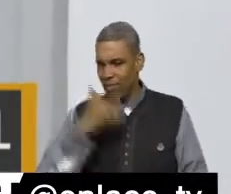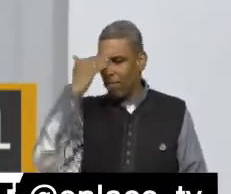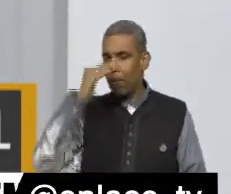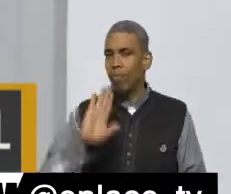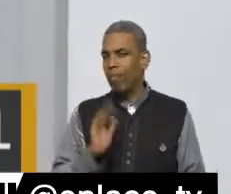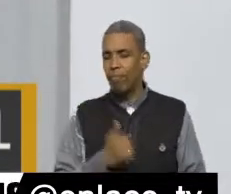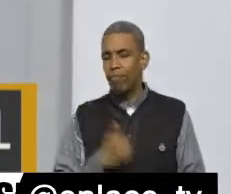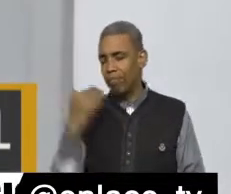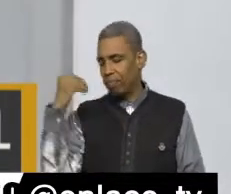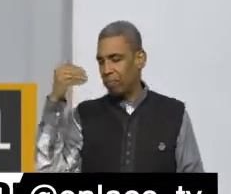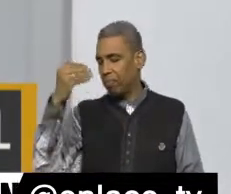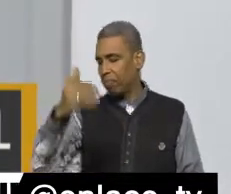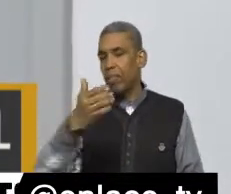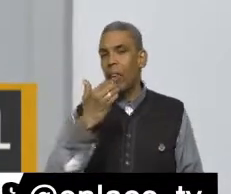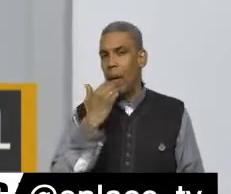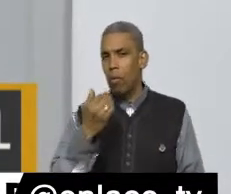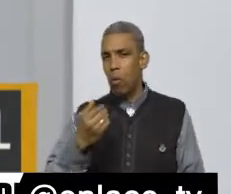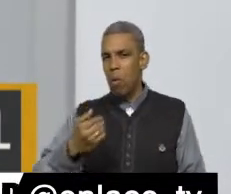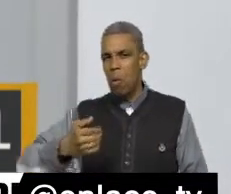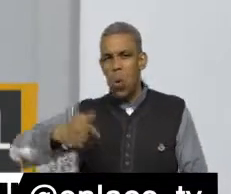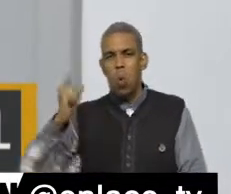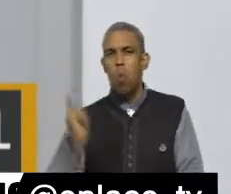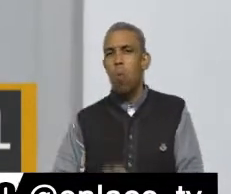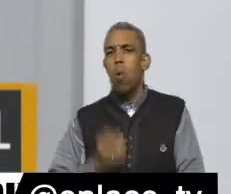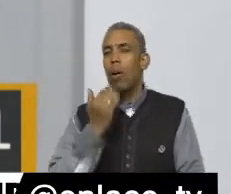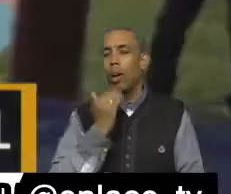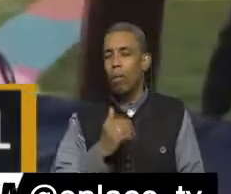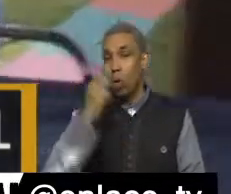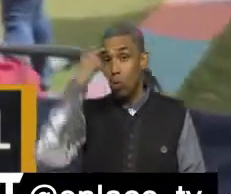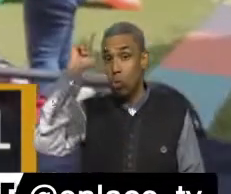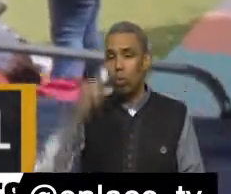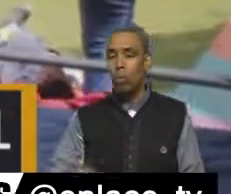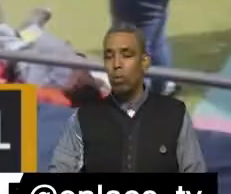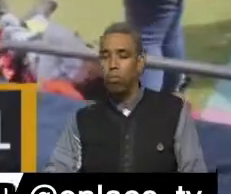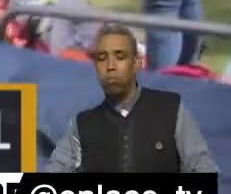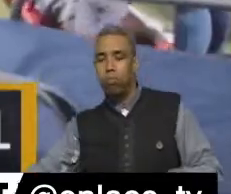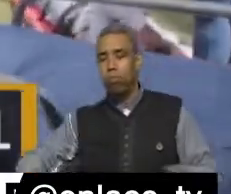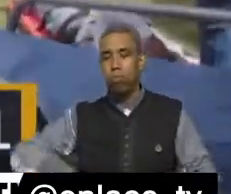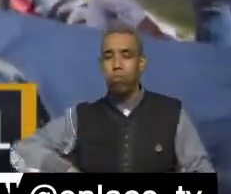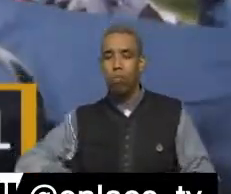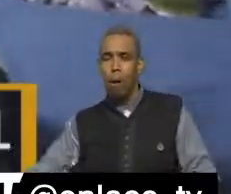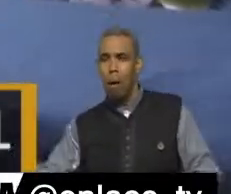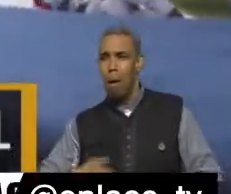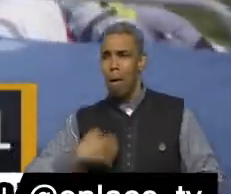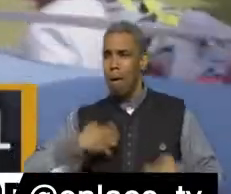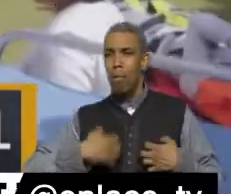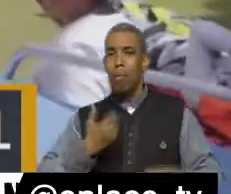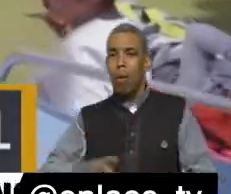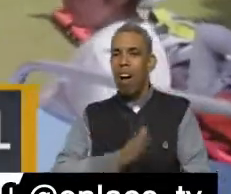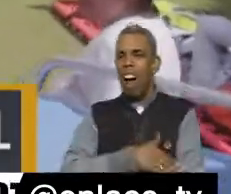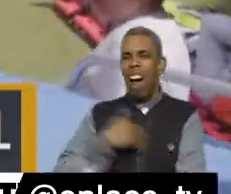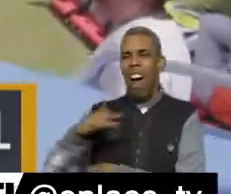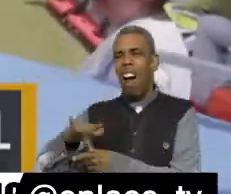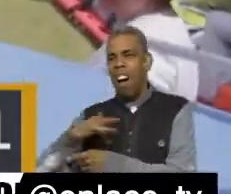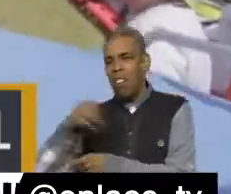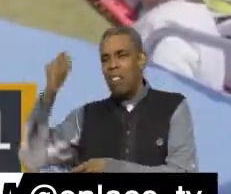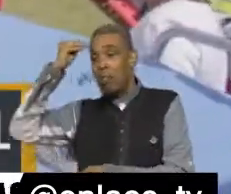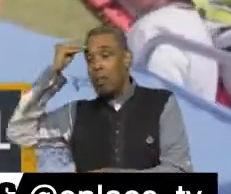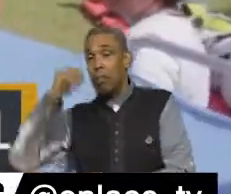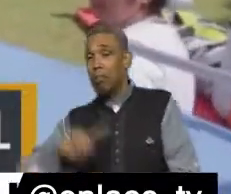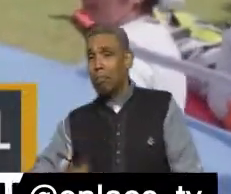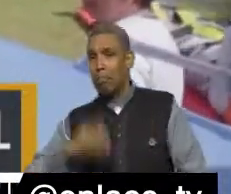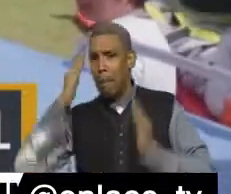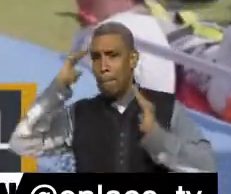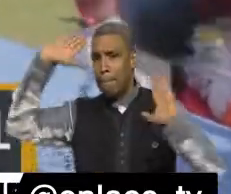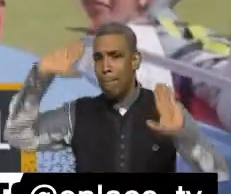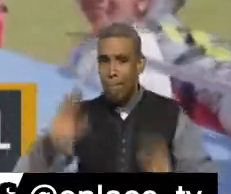de un terremoto en sí como tal, pues uno como que se aturde, se pone todo nervioso. Pues la verdad,